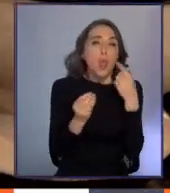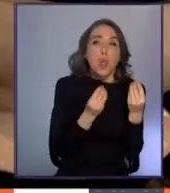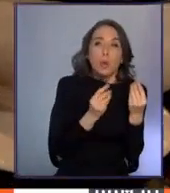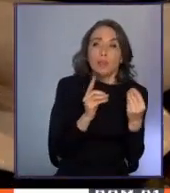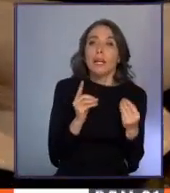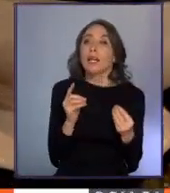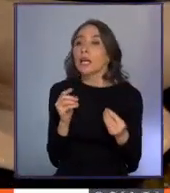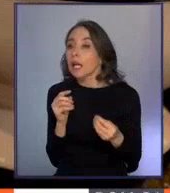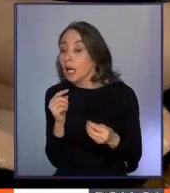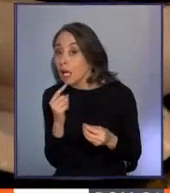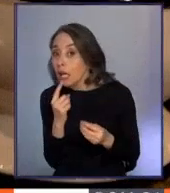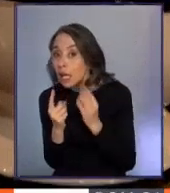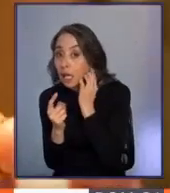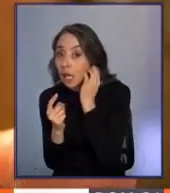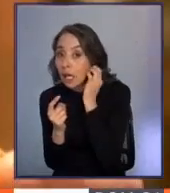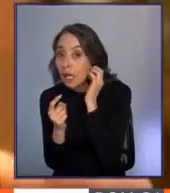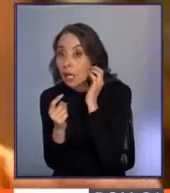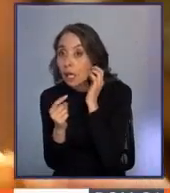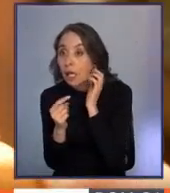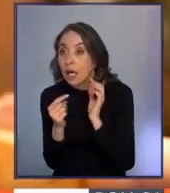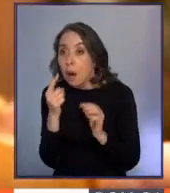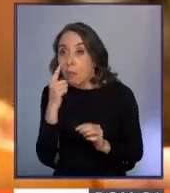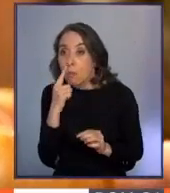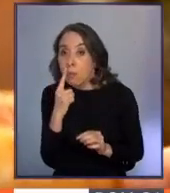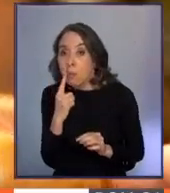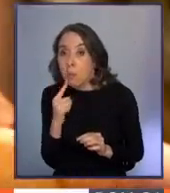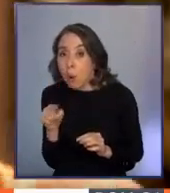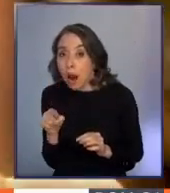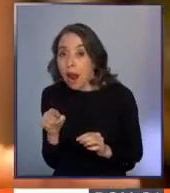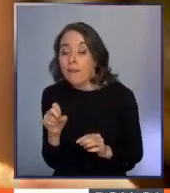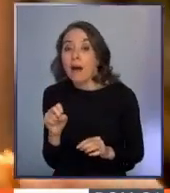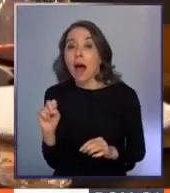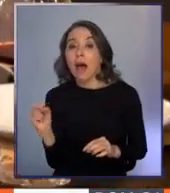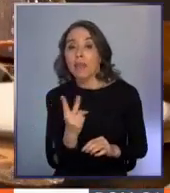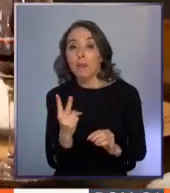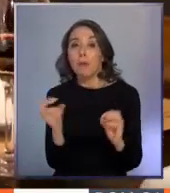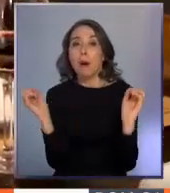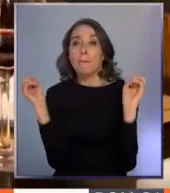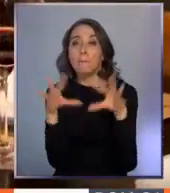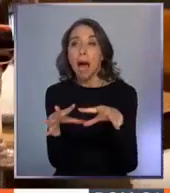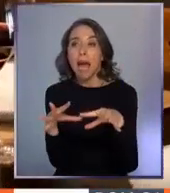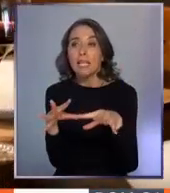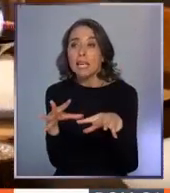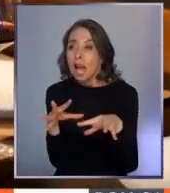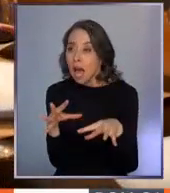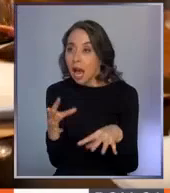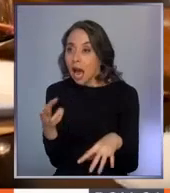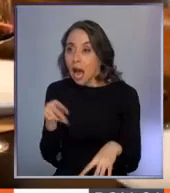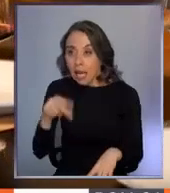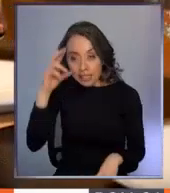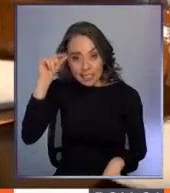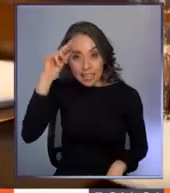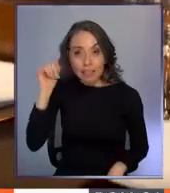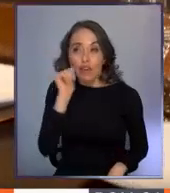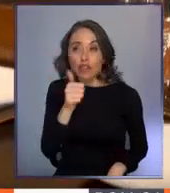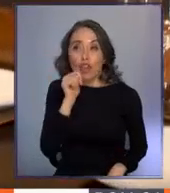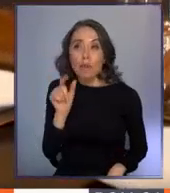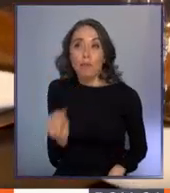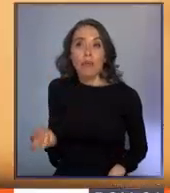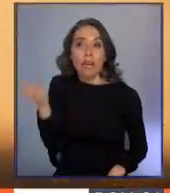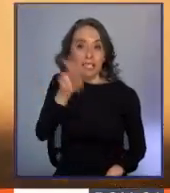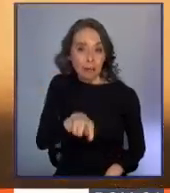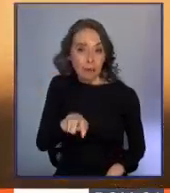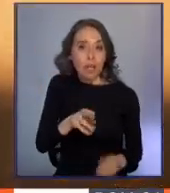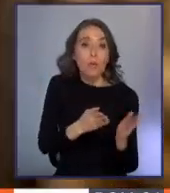probar 8, 10, 15, 20 veces hasta que es la receta que queremos. Y después viene la magia de la repetición, donde no hay que ser muy creativos todos los días, sino que hay que ser creativo